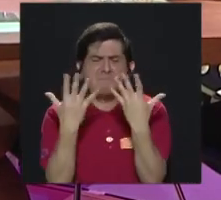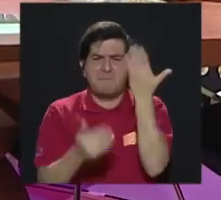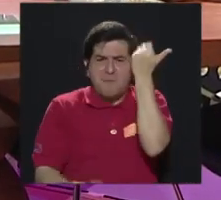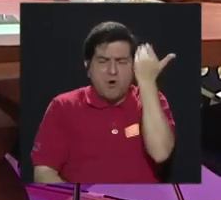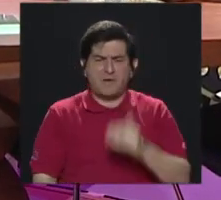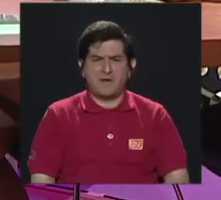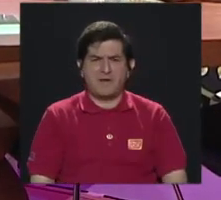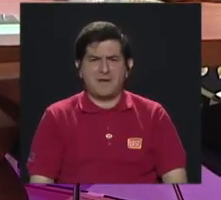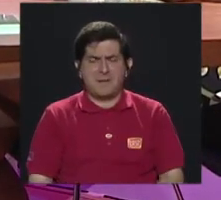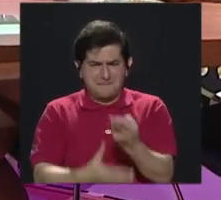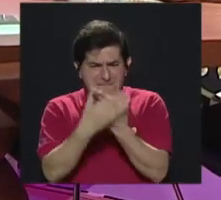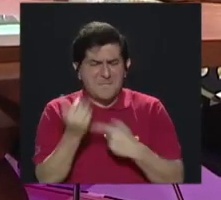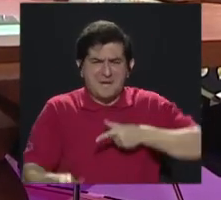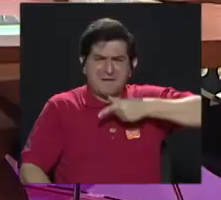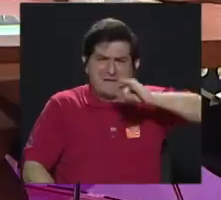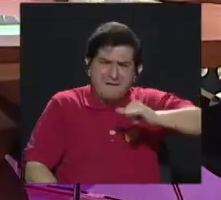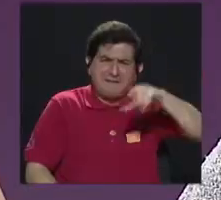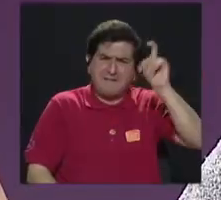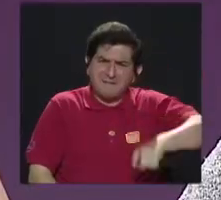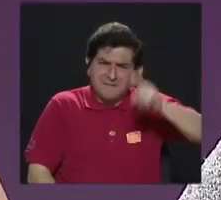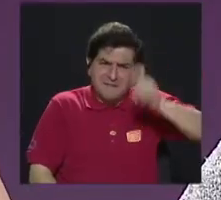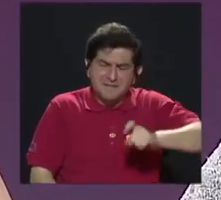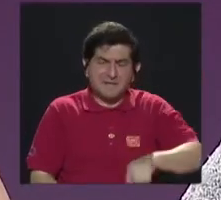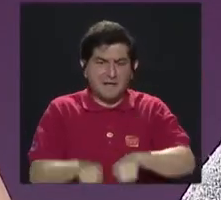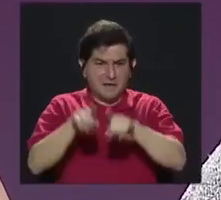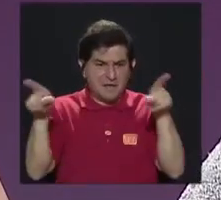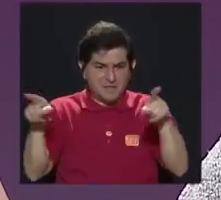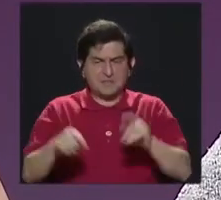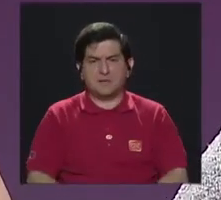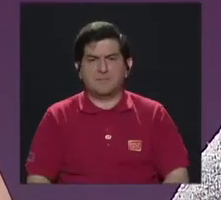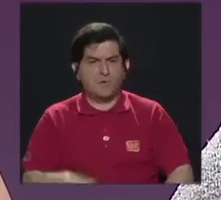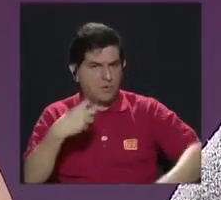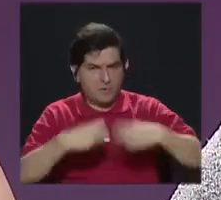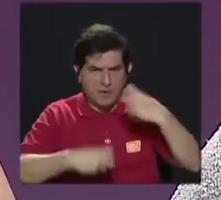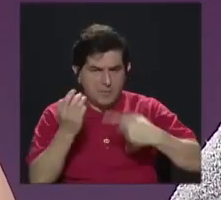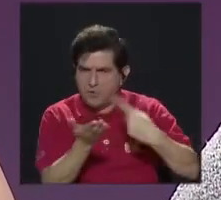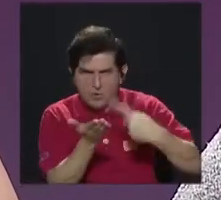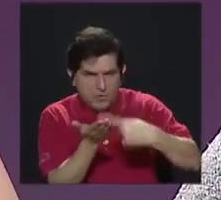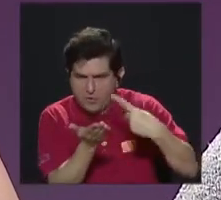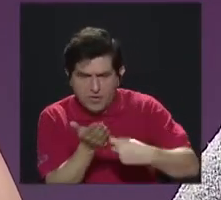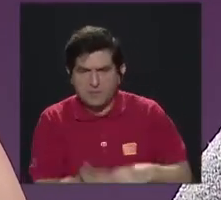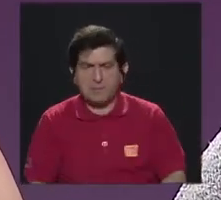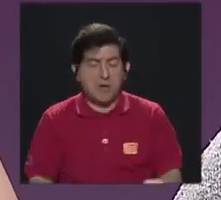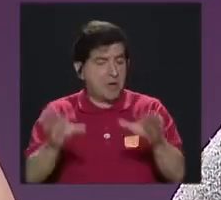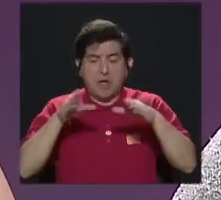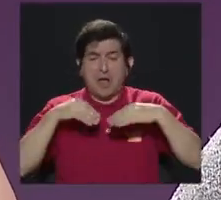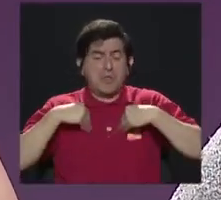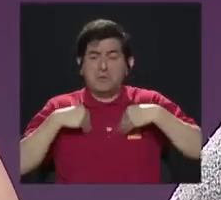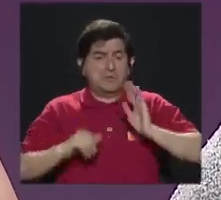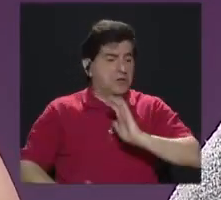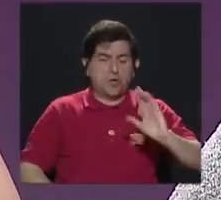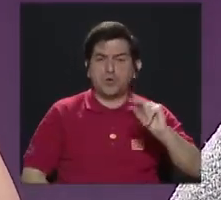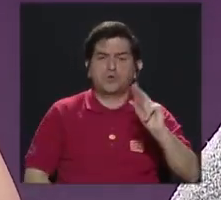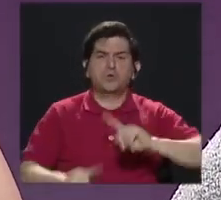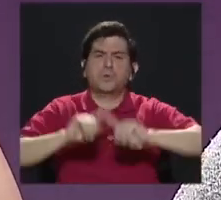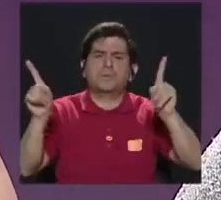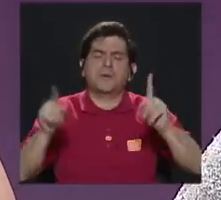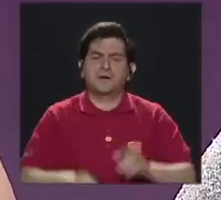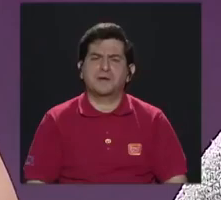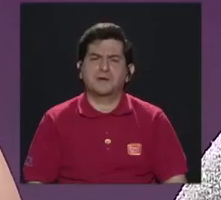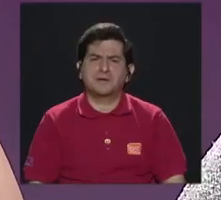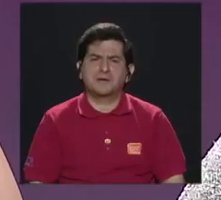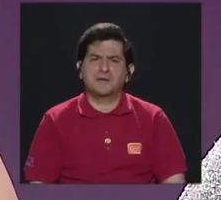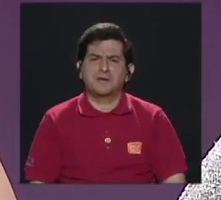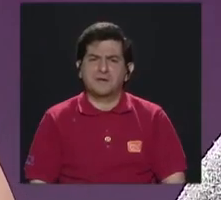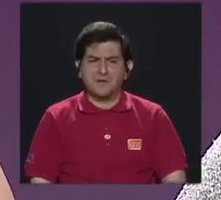pareja gay tiene que...? O sea, nosotros, tampoco es para generar más polémica en ese momento, nosotros no pensamos adoptar, pero en el caso, o sea,